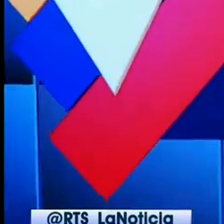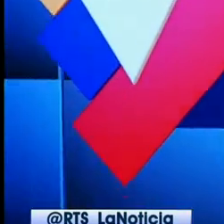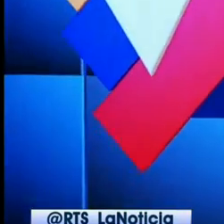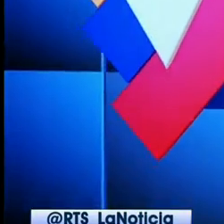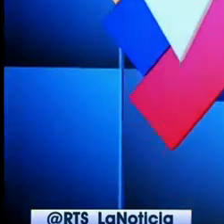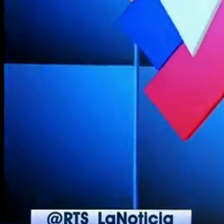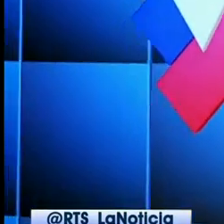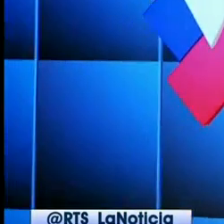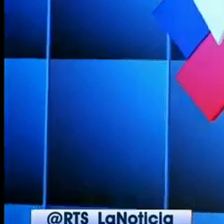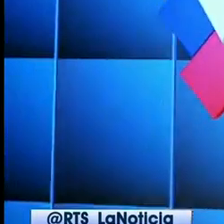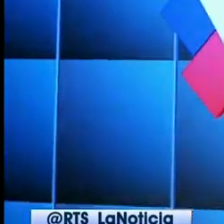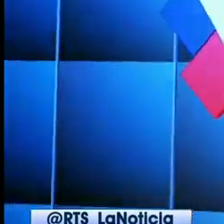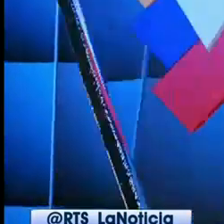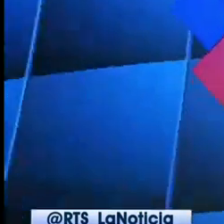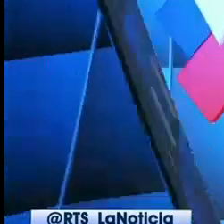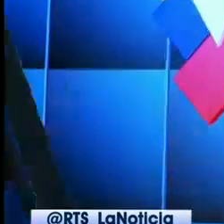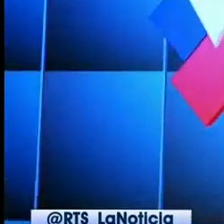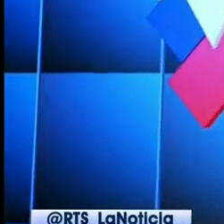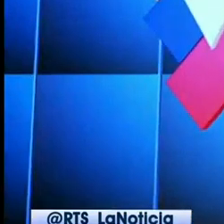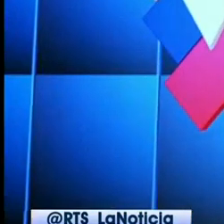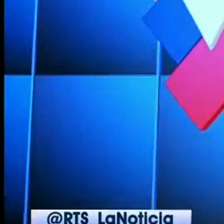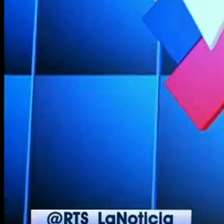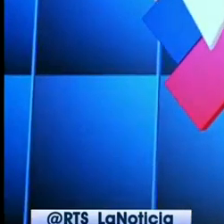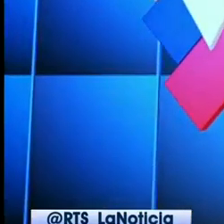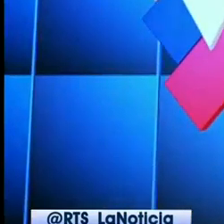Consulta 2018.